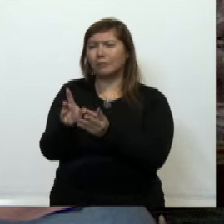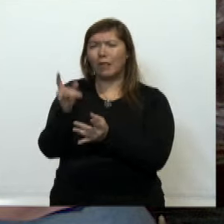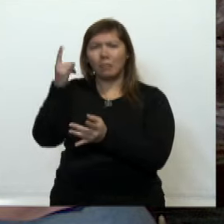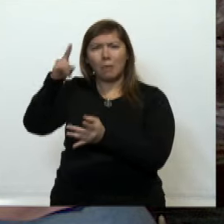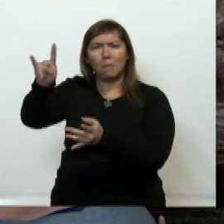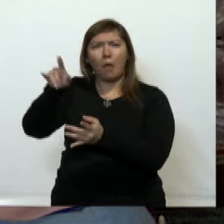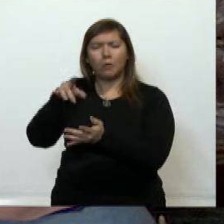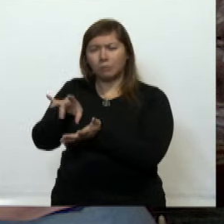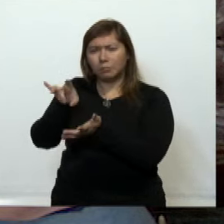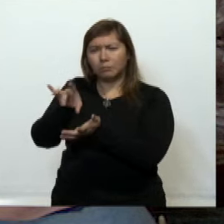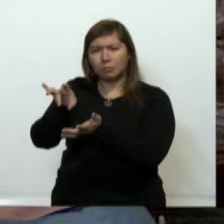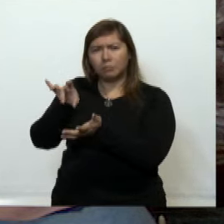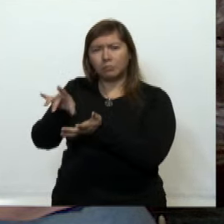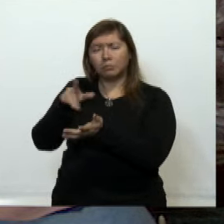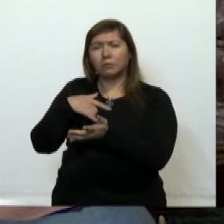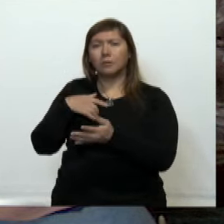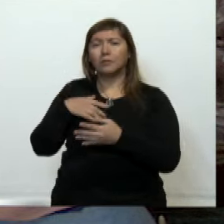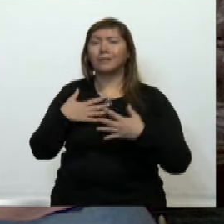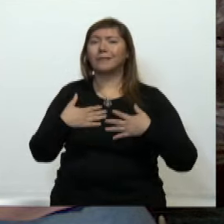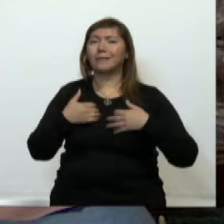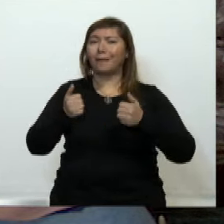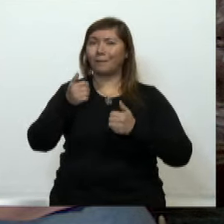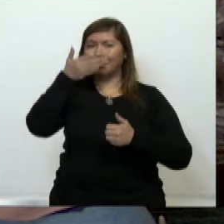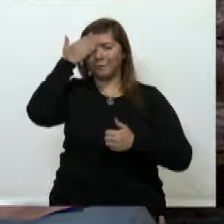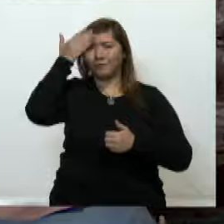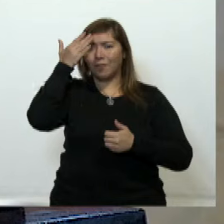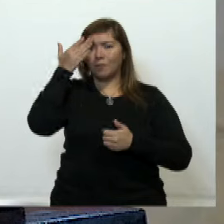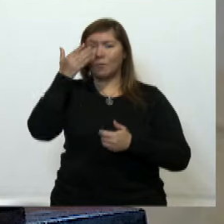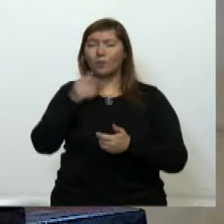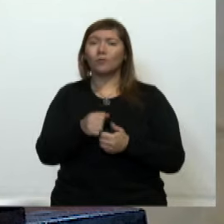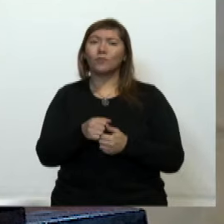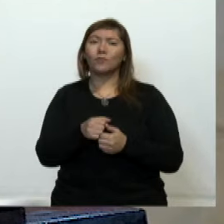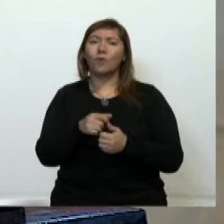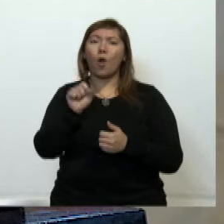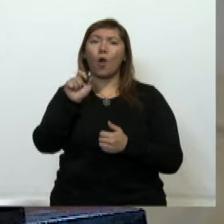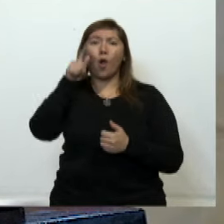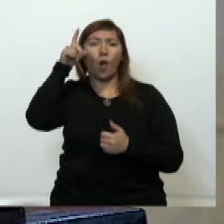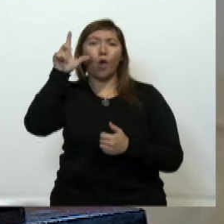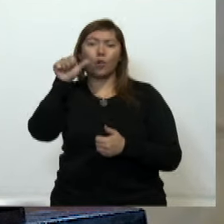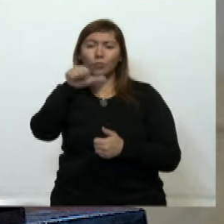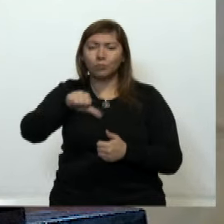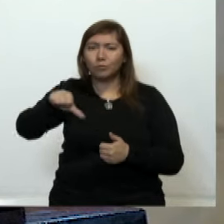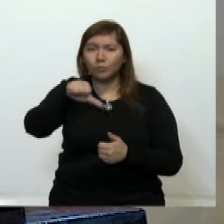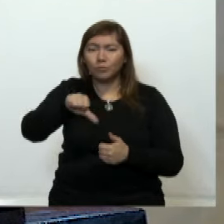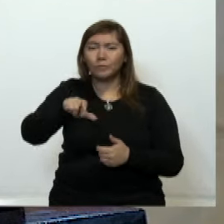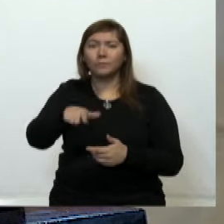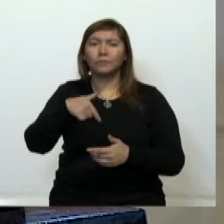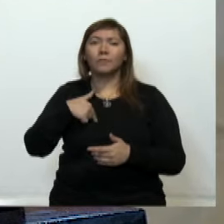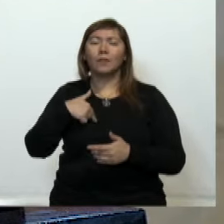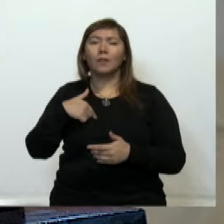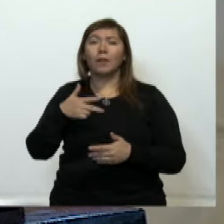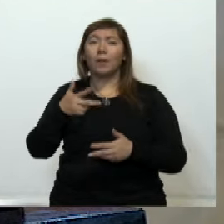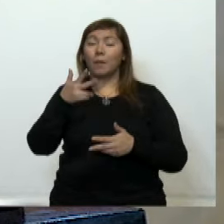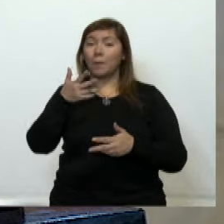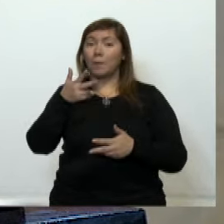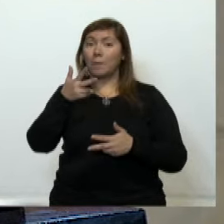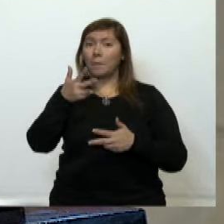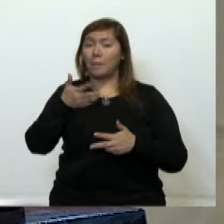a numerosos enfermos, ungiéndolos con óleo. Palabra del Señor. Gloria a